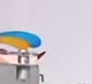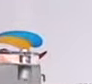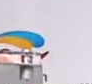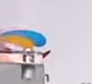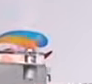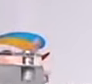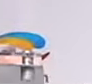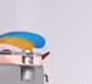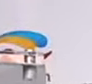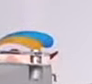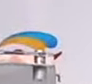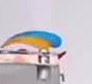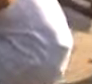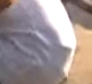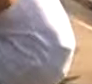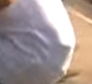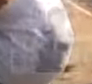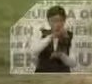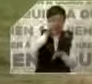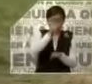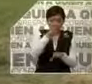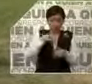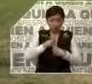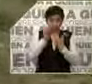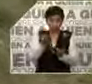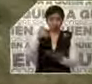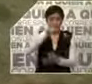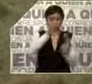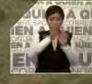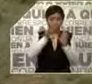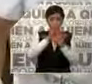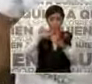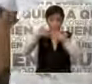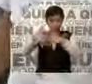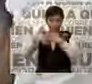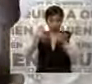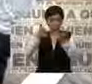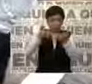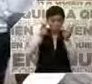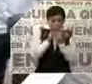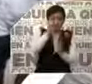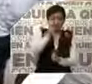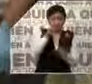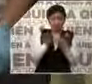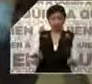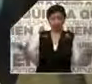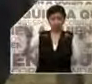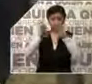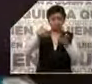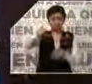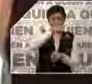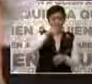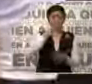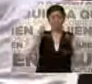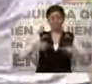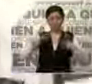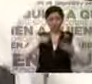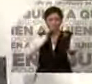responsables todos de la cosa pública. Expresó que parte de la esencia de esta campaña impulsada por el grupo es precisamente acercar a todos los sectores